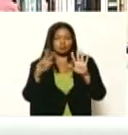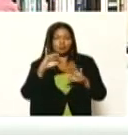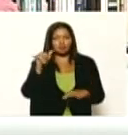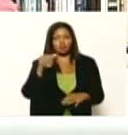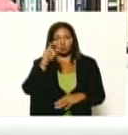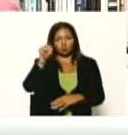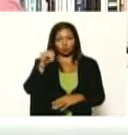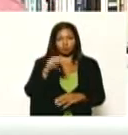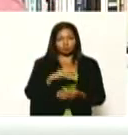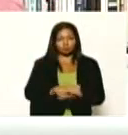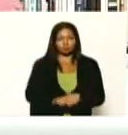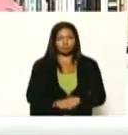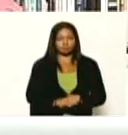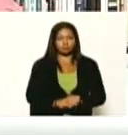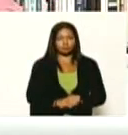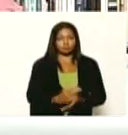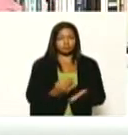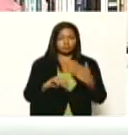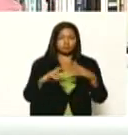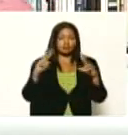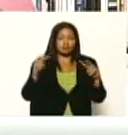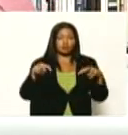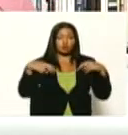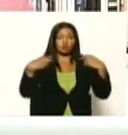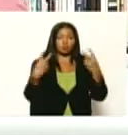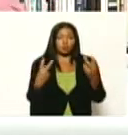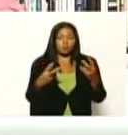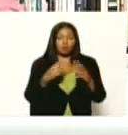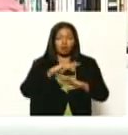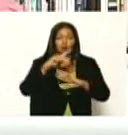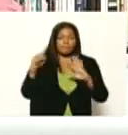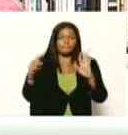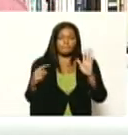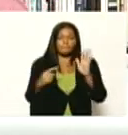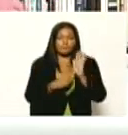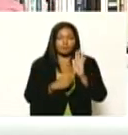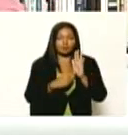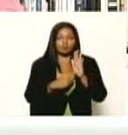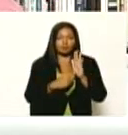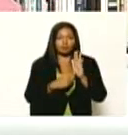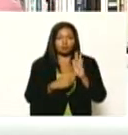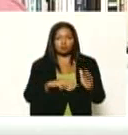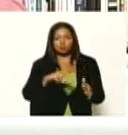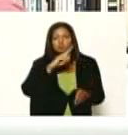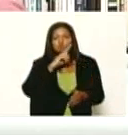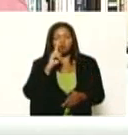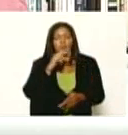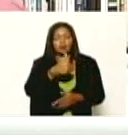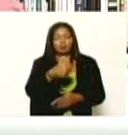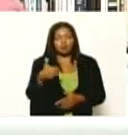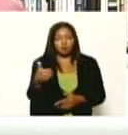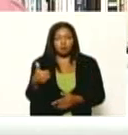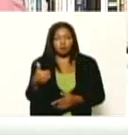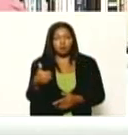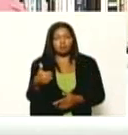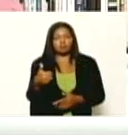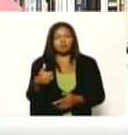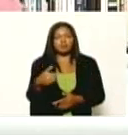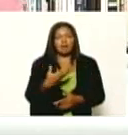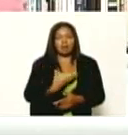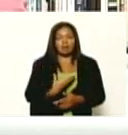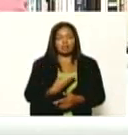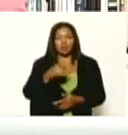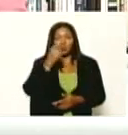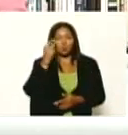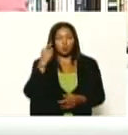junio, se va a renovar totalmente los nombres de quienes son alcaldes y